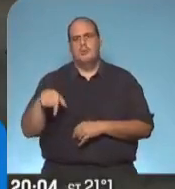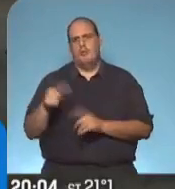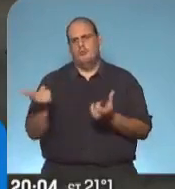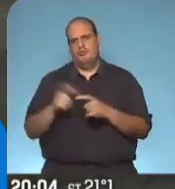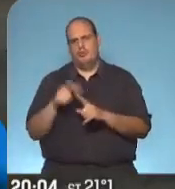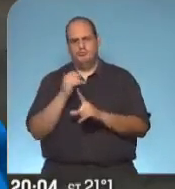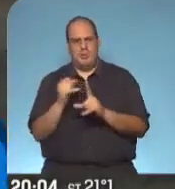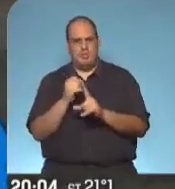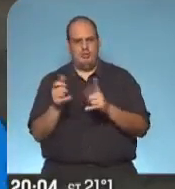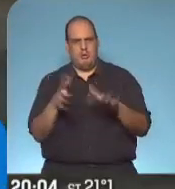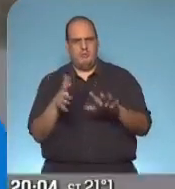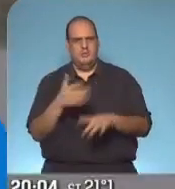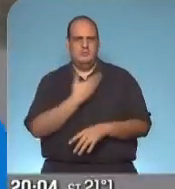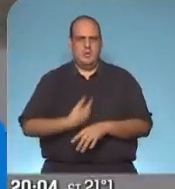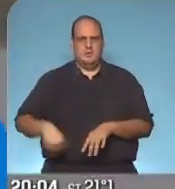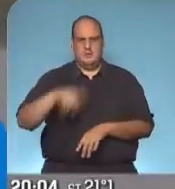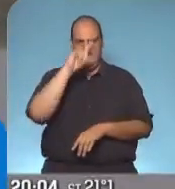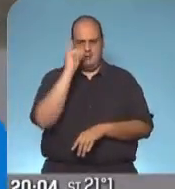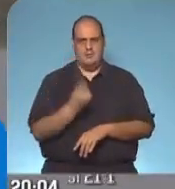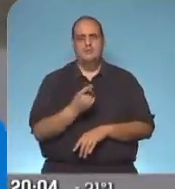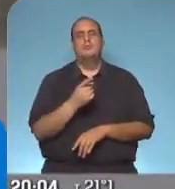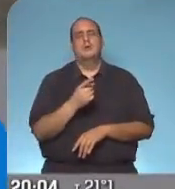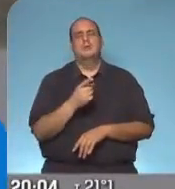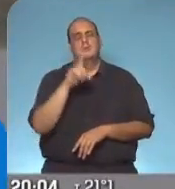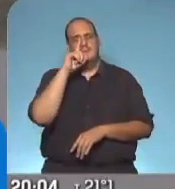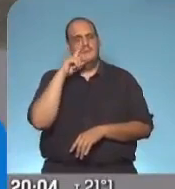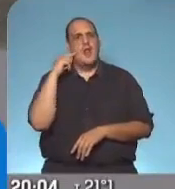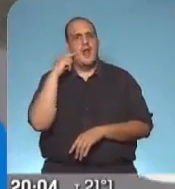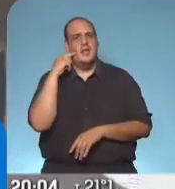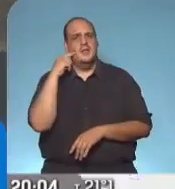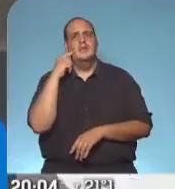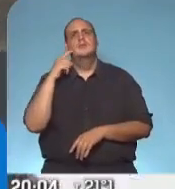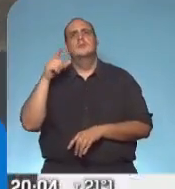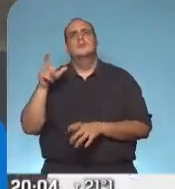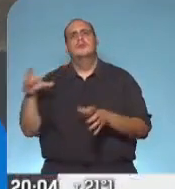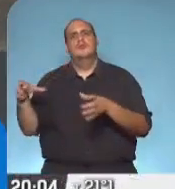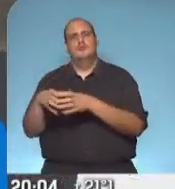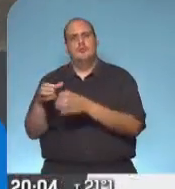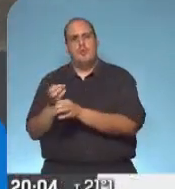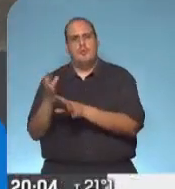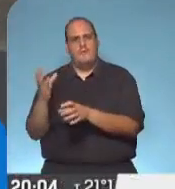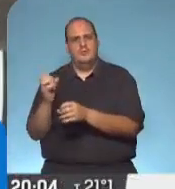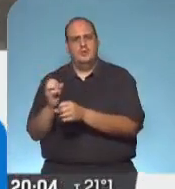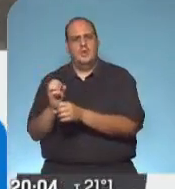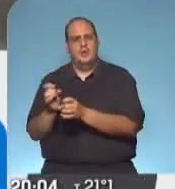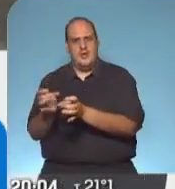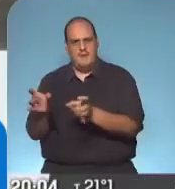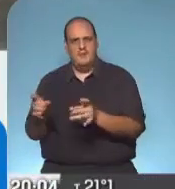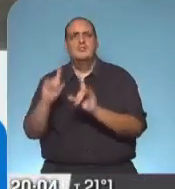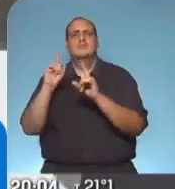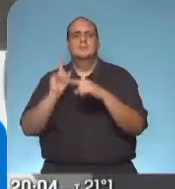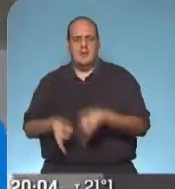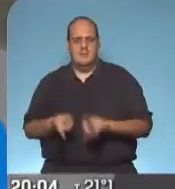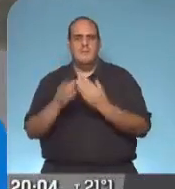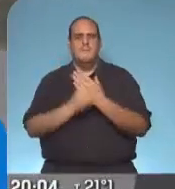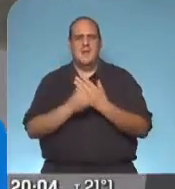mediodía del presidente de la Nación, Alberto Fernández, con infectólogos, además del ministro de Salud, Ginés González García,